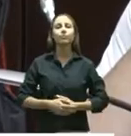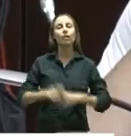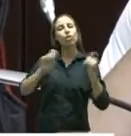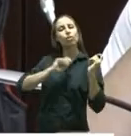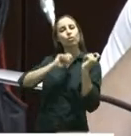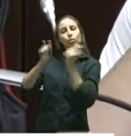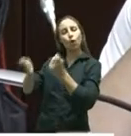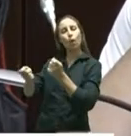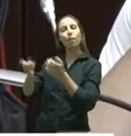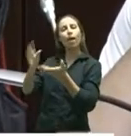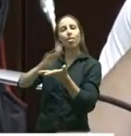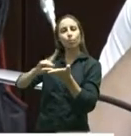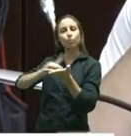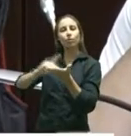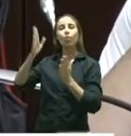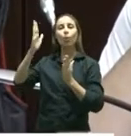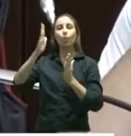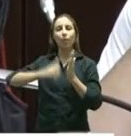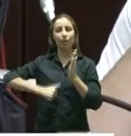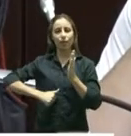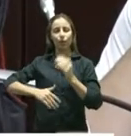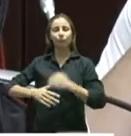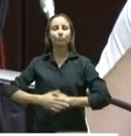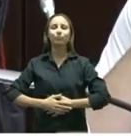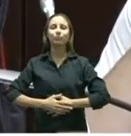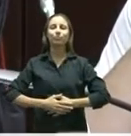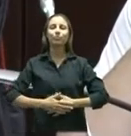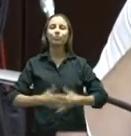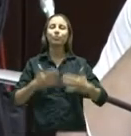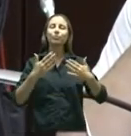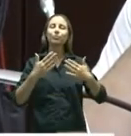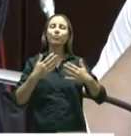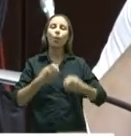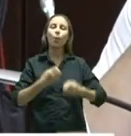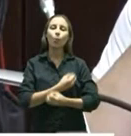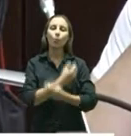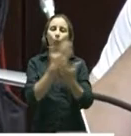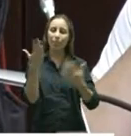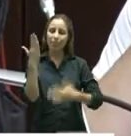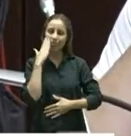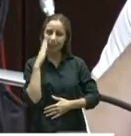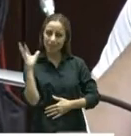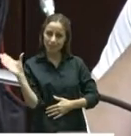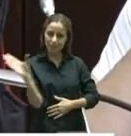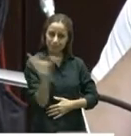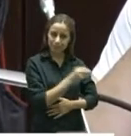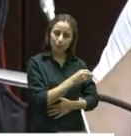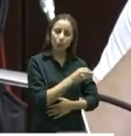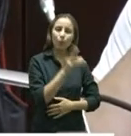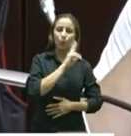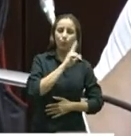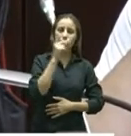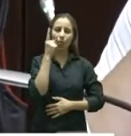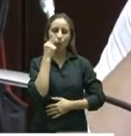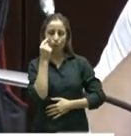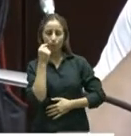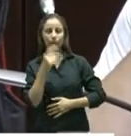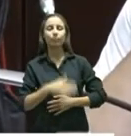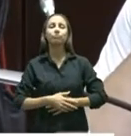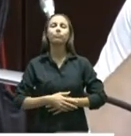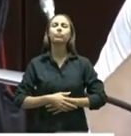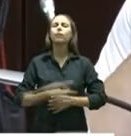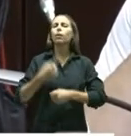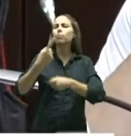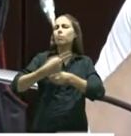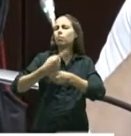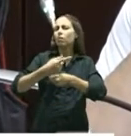Buenas tardes a todas y a todos primero no puedo dejar de de señalar y de marcar